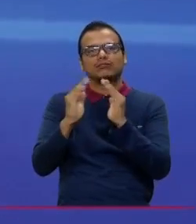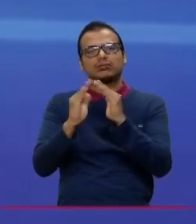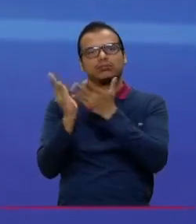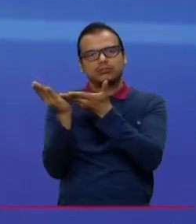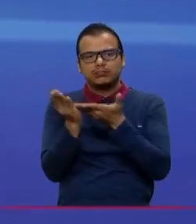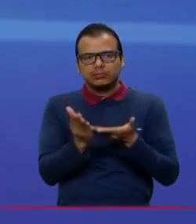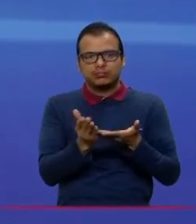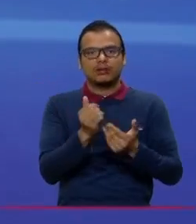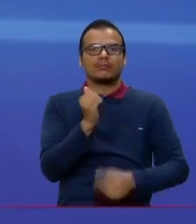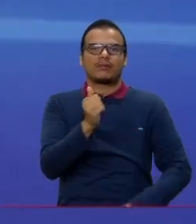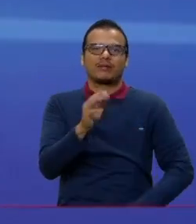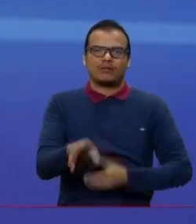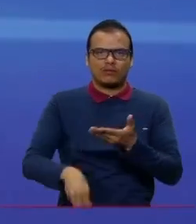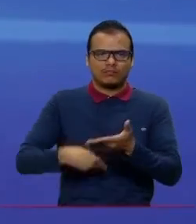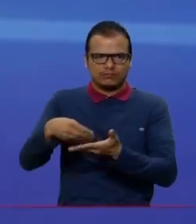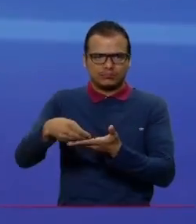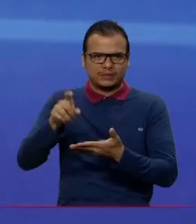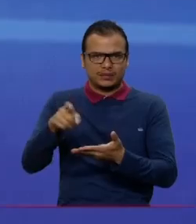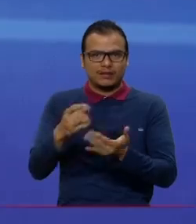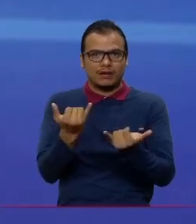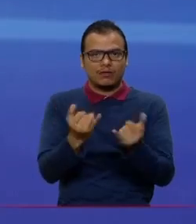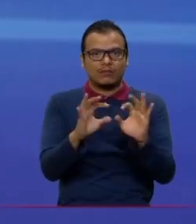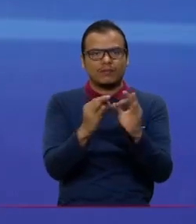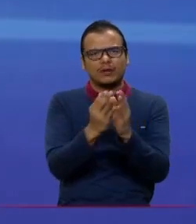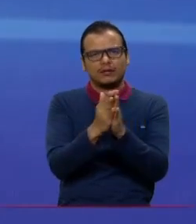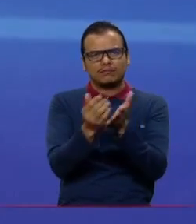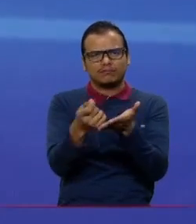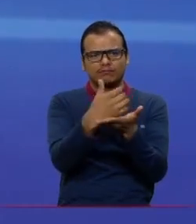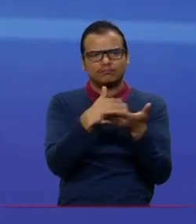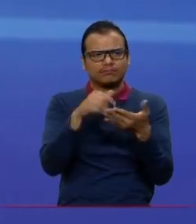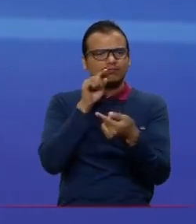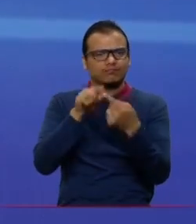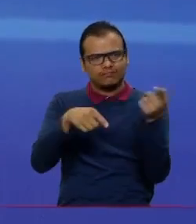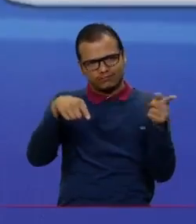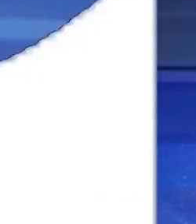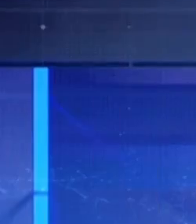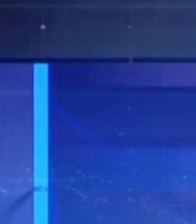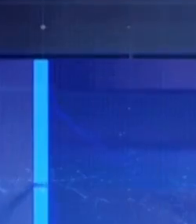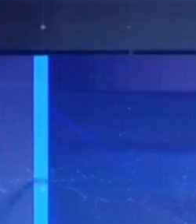familiares y amigos buscan apoyo económico para su manutención en